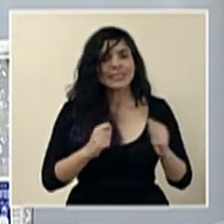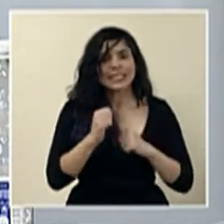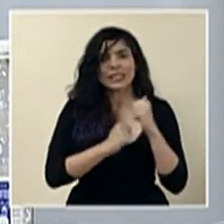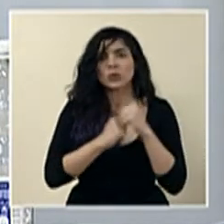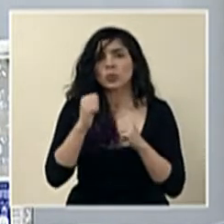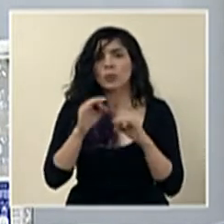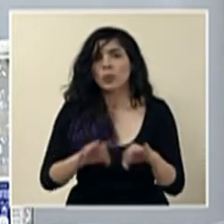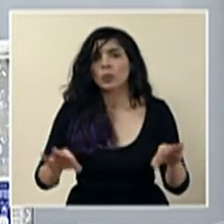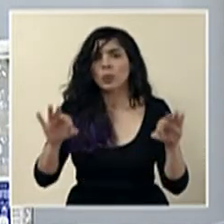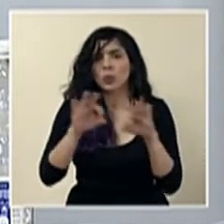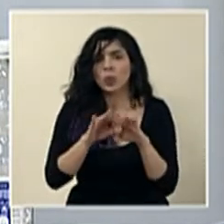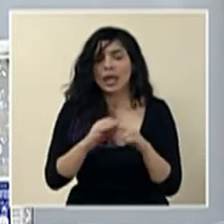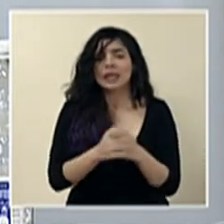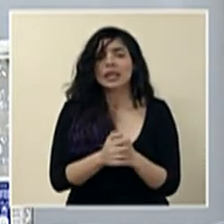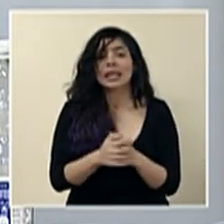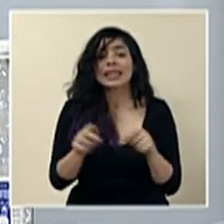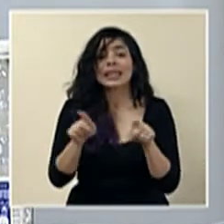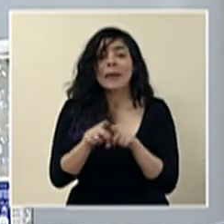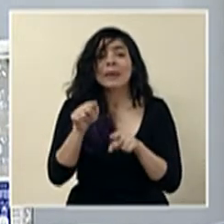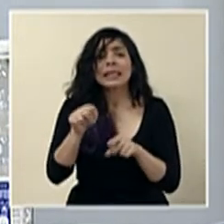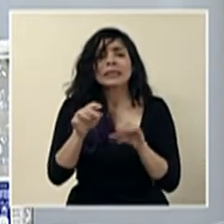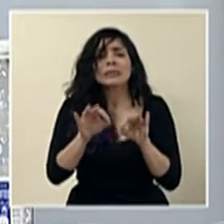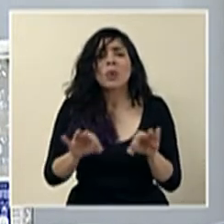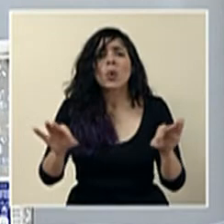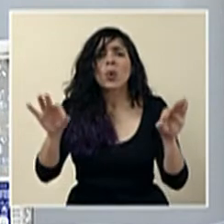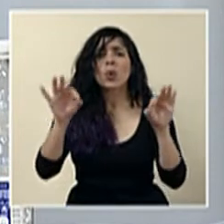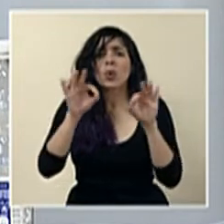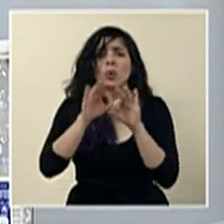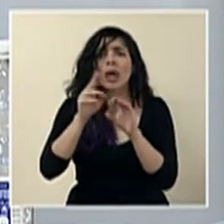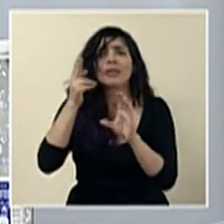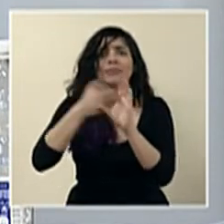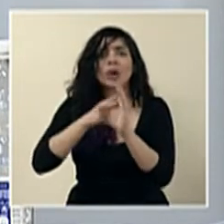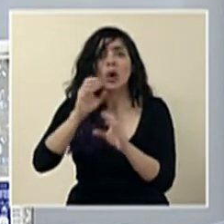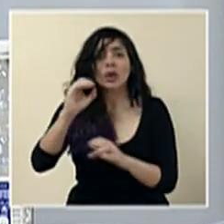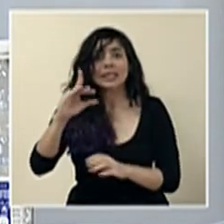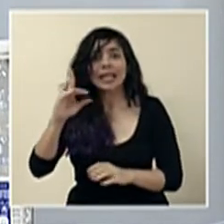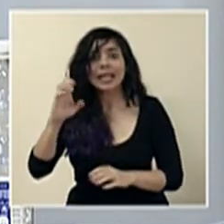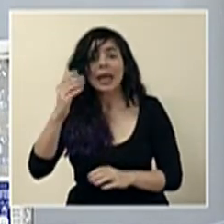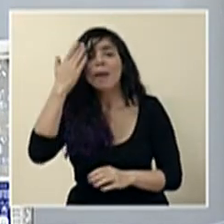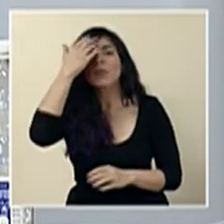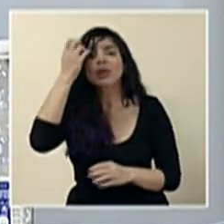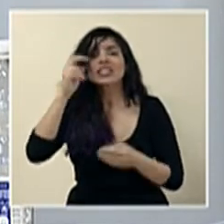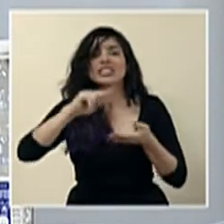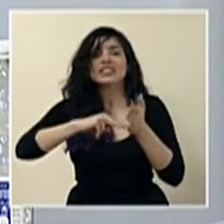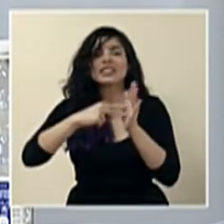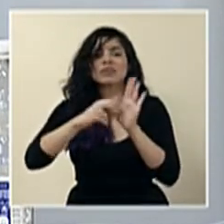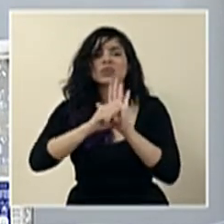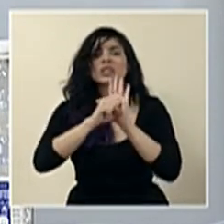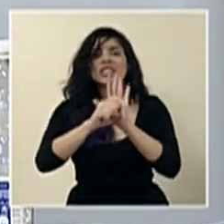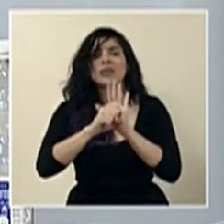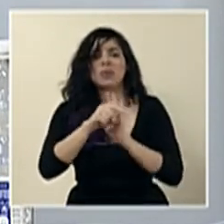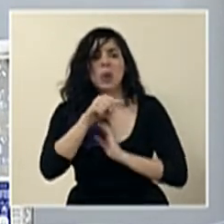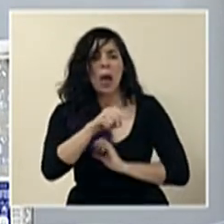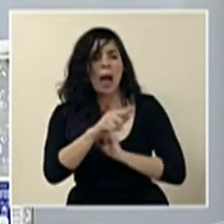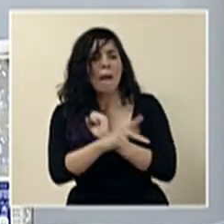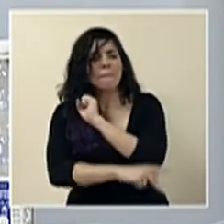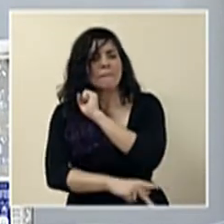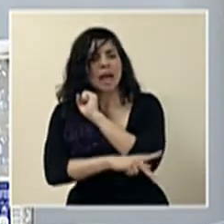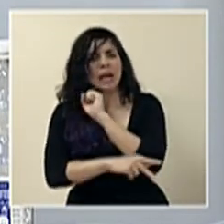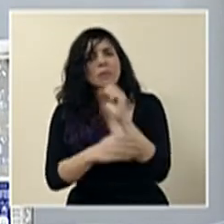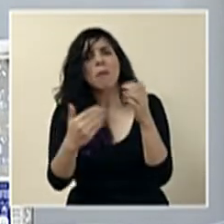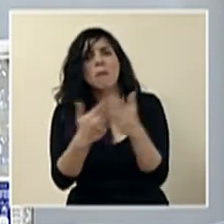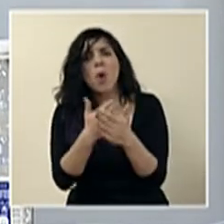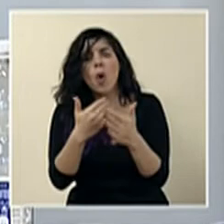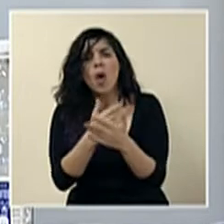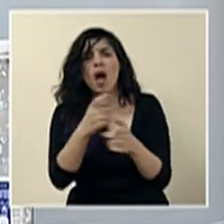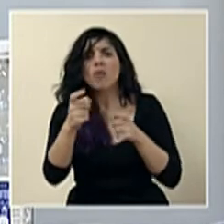son importantísimas. Es muy importante ser miembro de la OCDE porque es un símbolo de que es un país moderno,